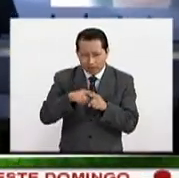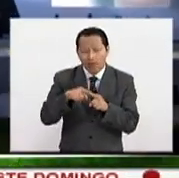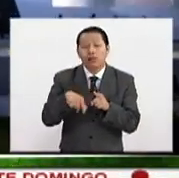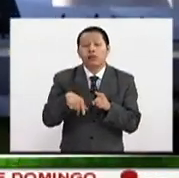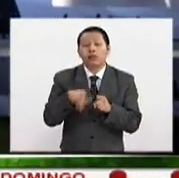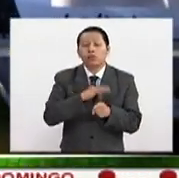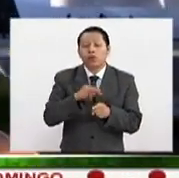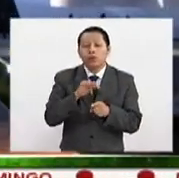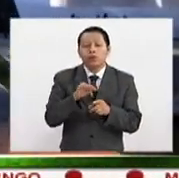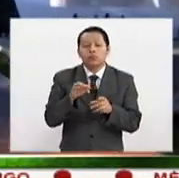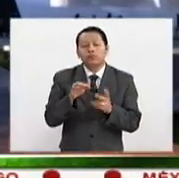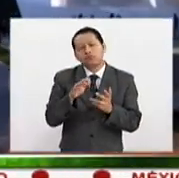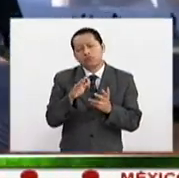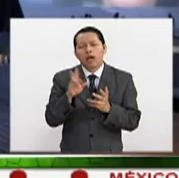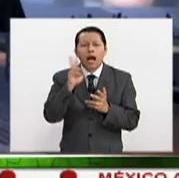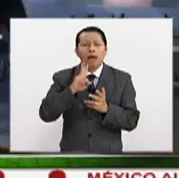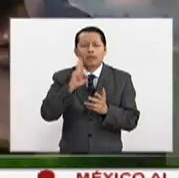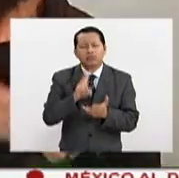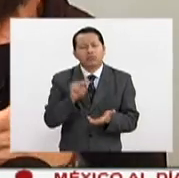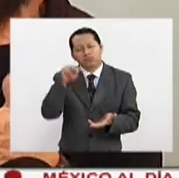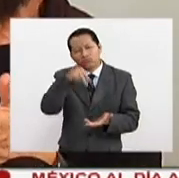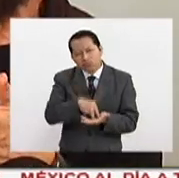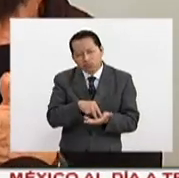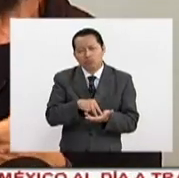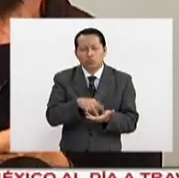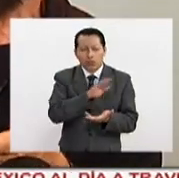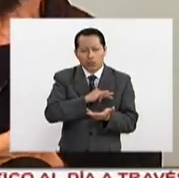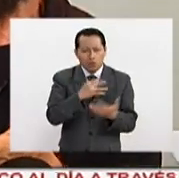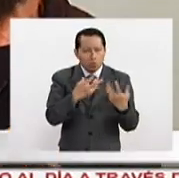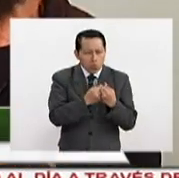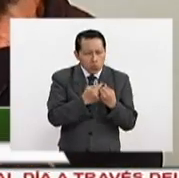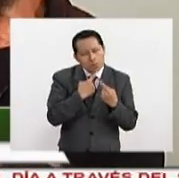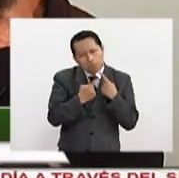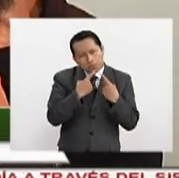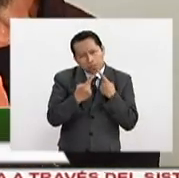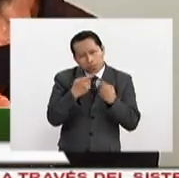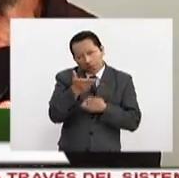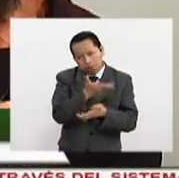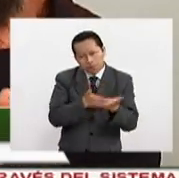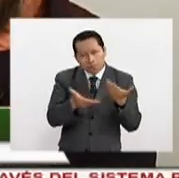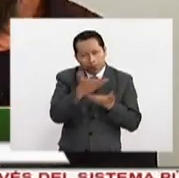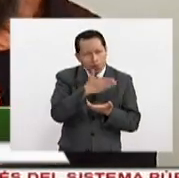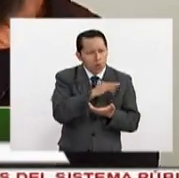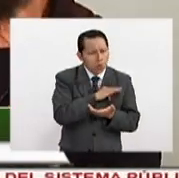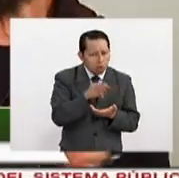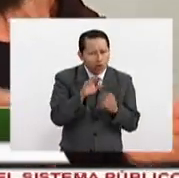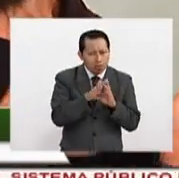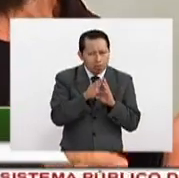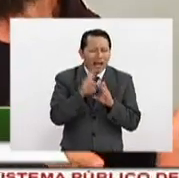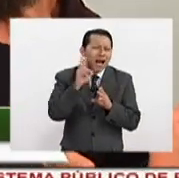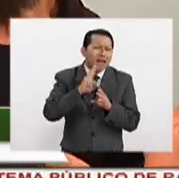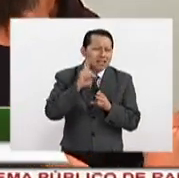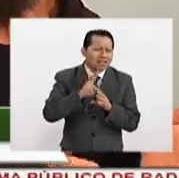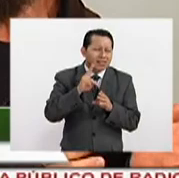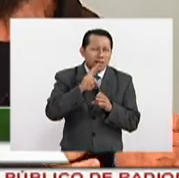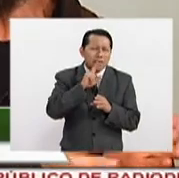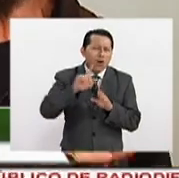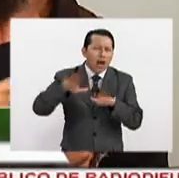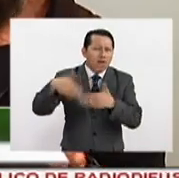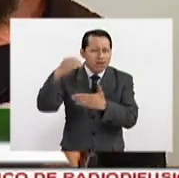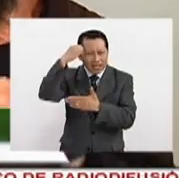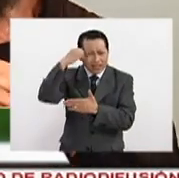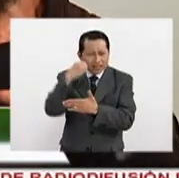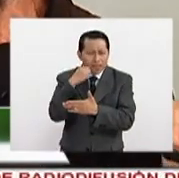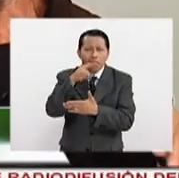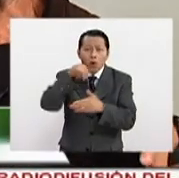hace la intervención, nos sentamos a platicar cómo enriquecer ese programa y dijimos, bueno, y si quitamos los coches y hacemos un estacionamiento afuera para que